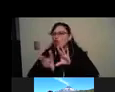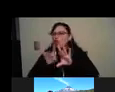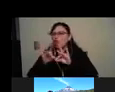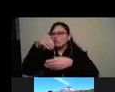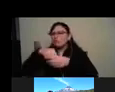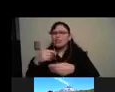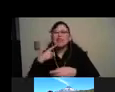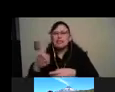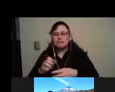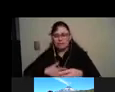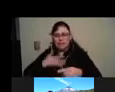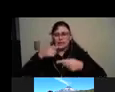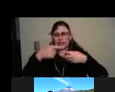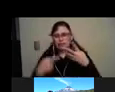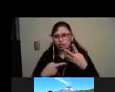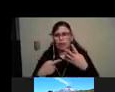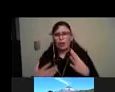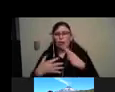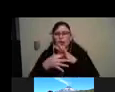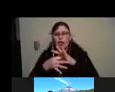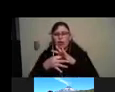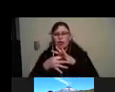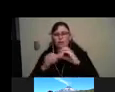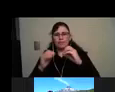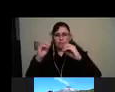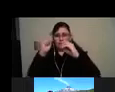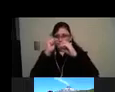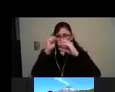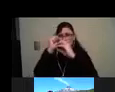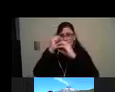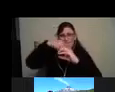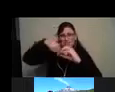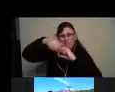sintomatología también asociada a lesiones cerebelosas, ¿ok?